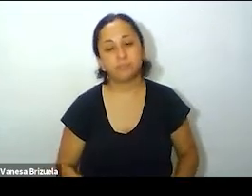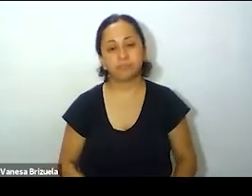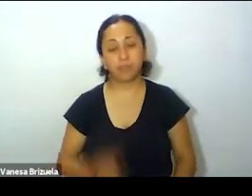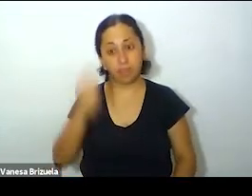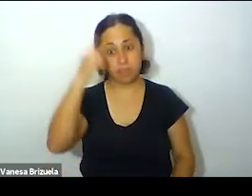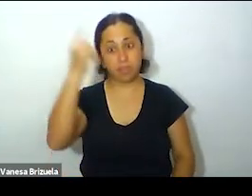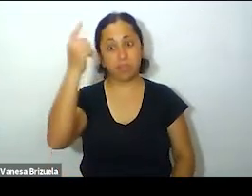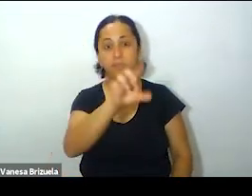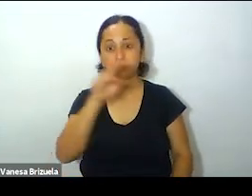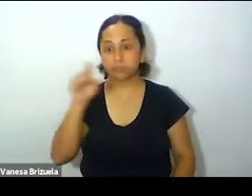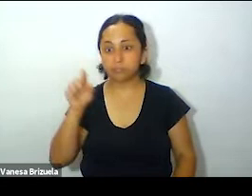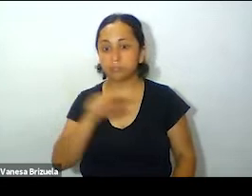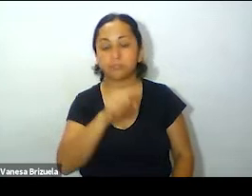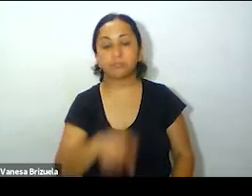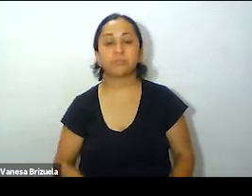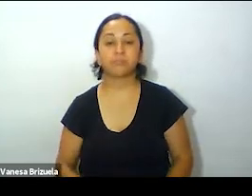ahí las